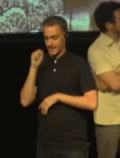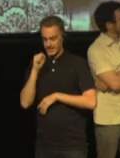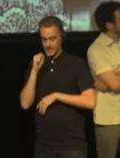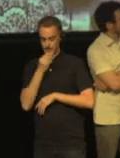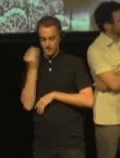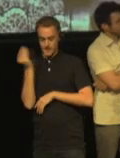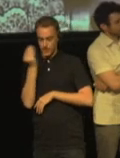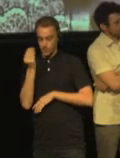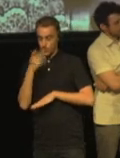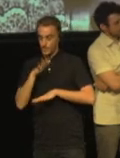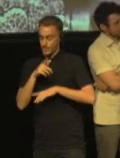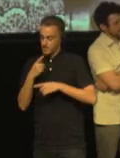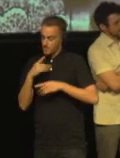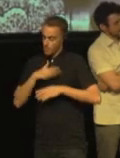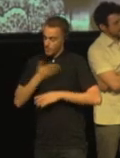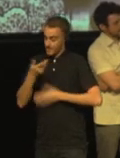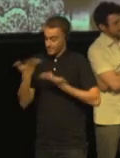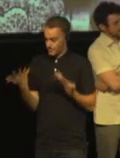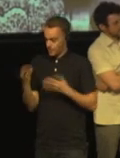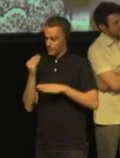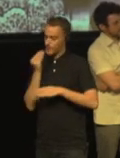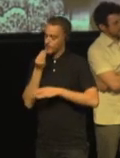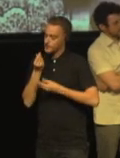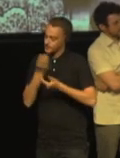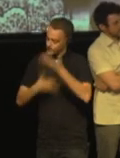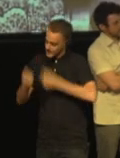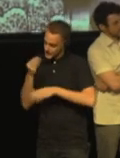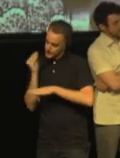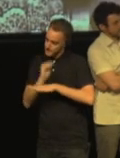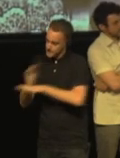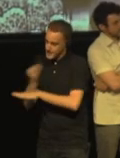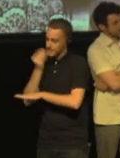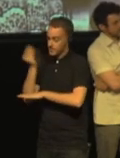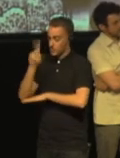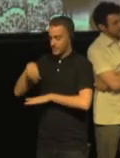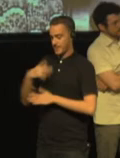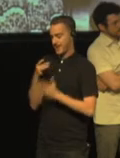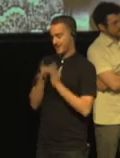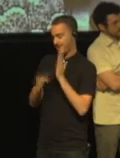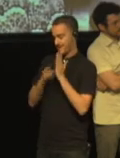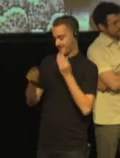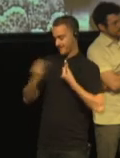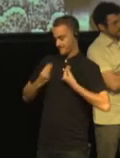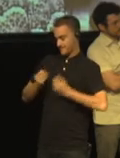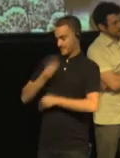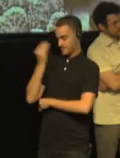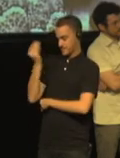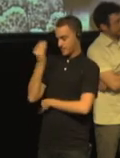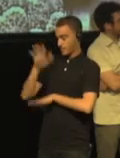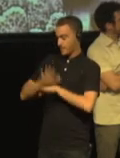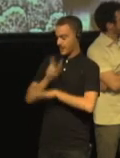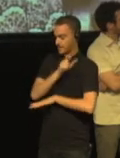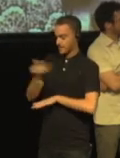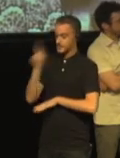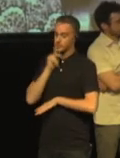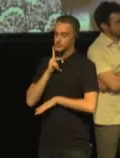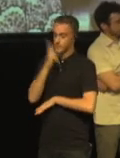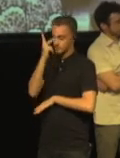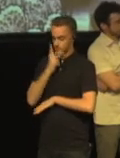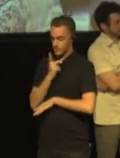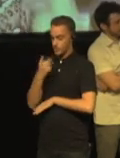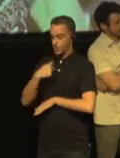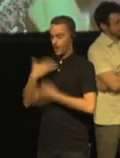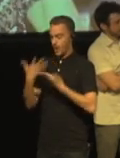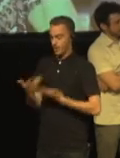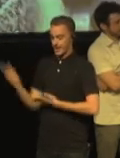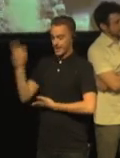a una mejor financiación y apoyo. Y, por supuesto, esperamos que una mejor calidad de vida para las personas sordociegas sea alcanzada. O sea, que voy a repetir